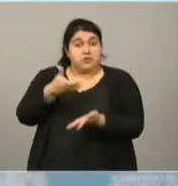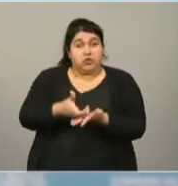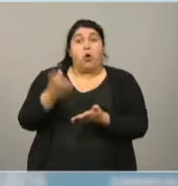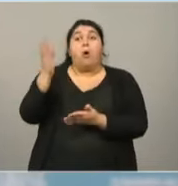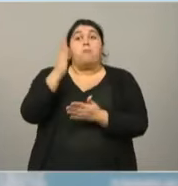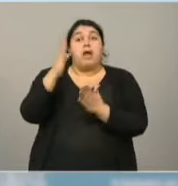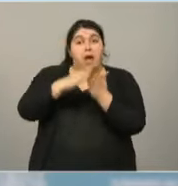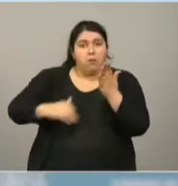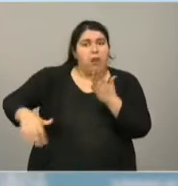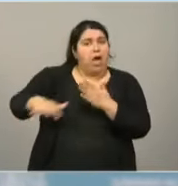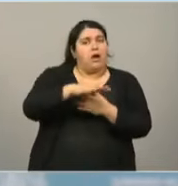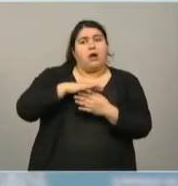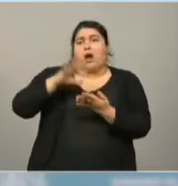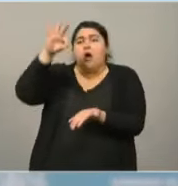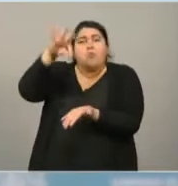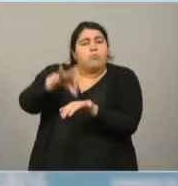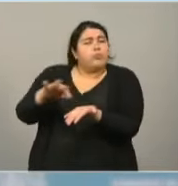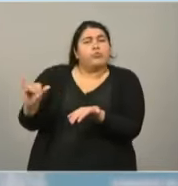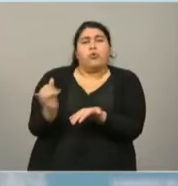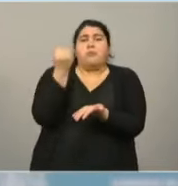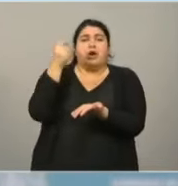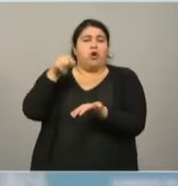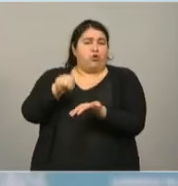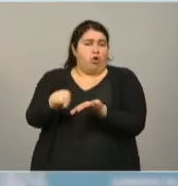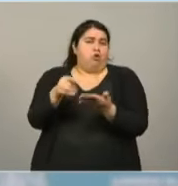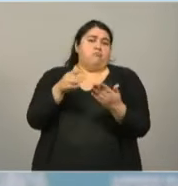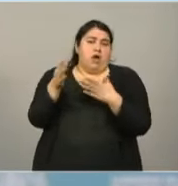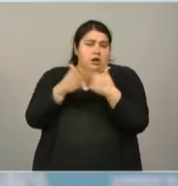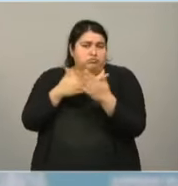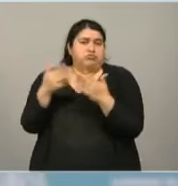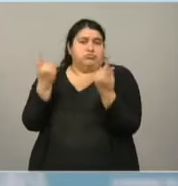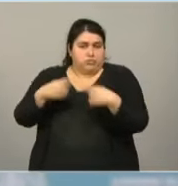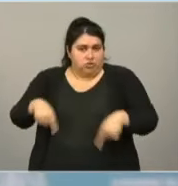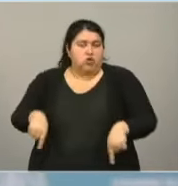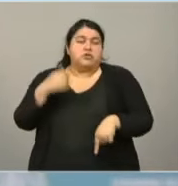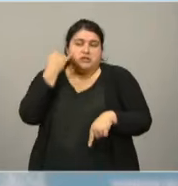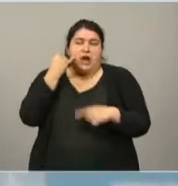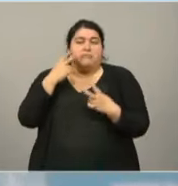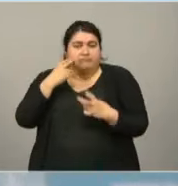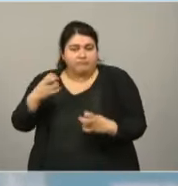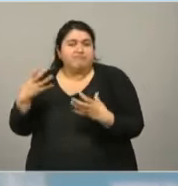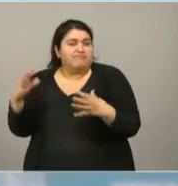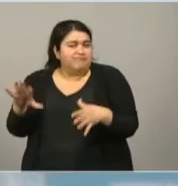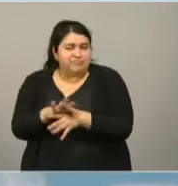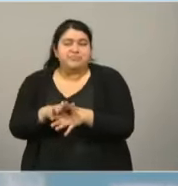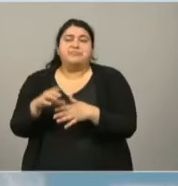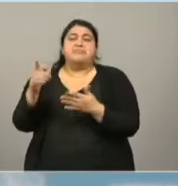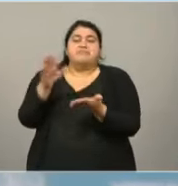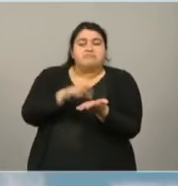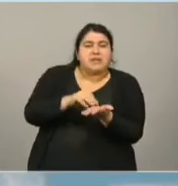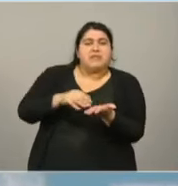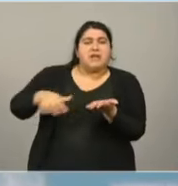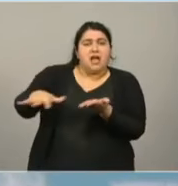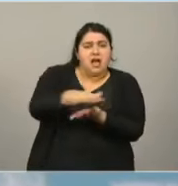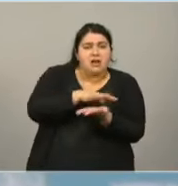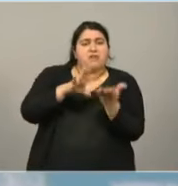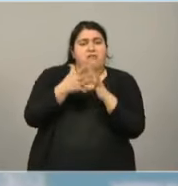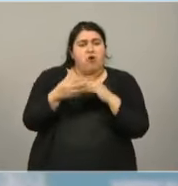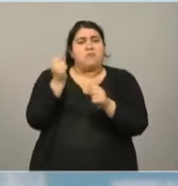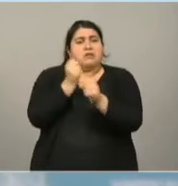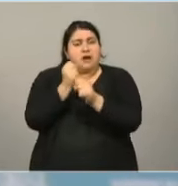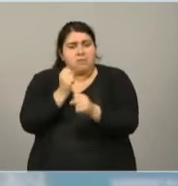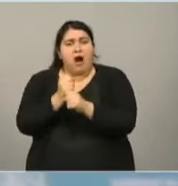Blanca es la mejor localización por distintos motivos que ya hemos abundado eh que tienen que ver con las infraestructuras existentes por la fuerza de trabajo